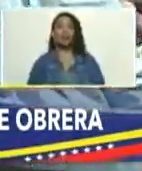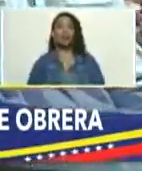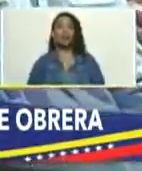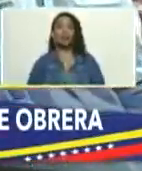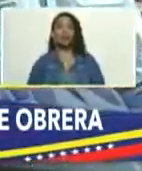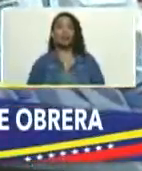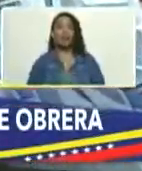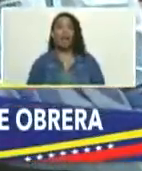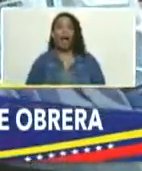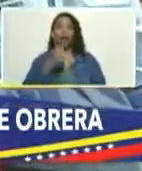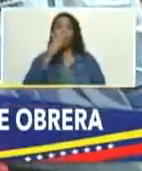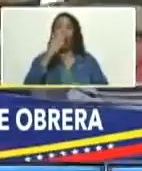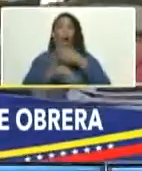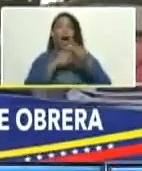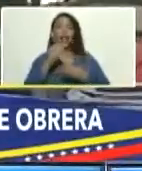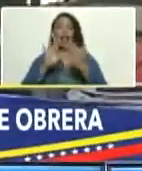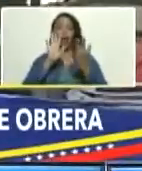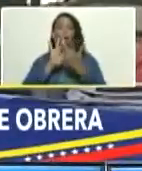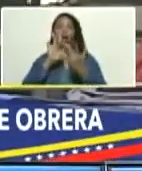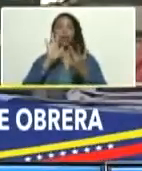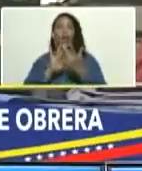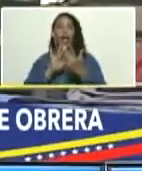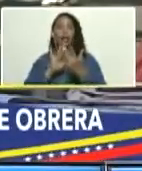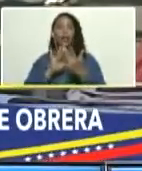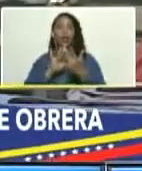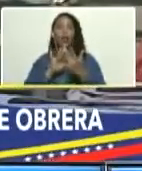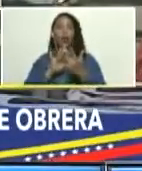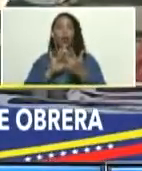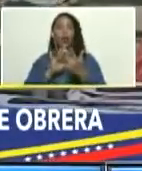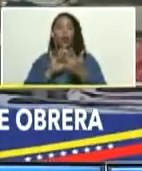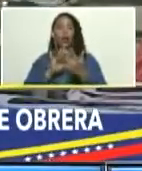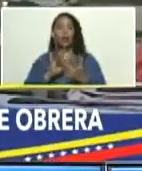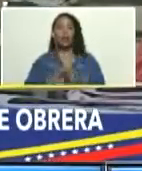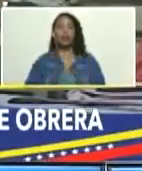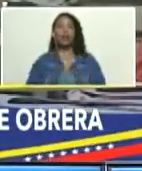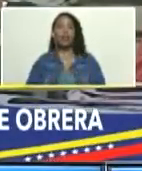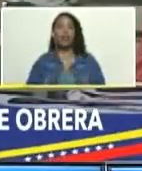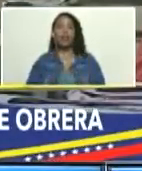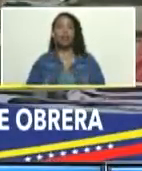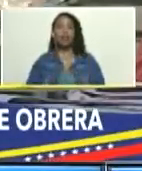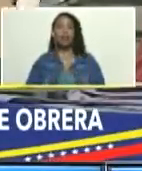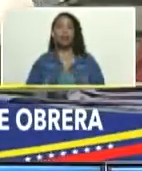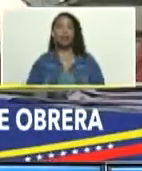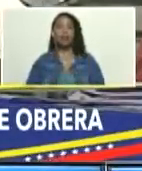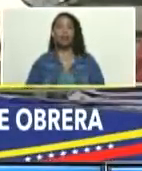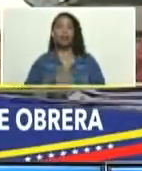Bueno, vamos a dar un pase. Si estábamos por Cabima, vámonos para allá, para el sur.